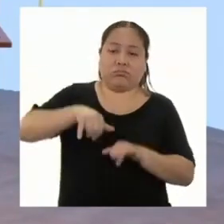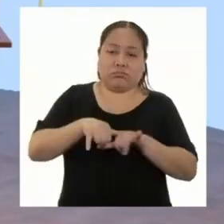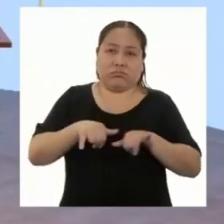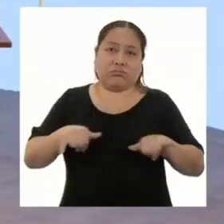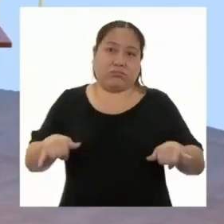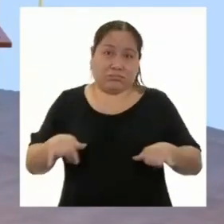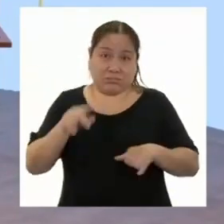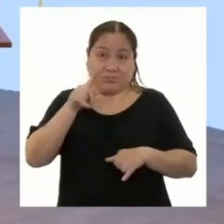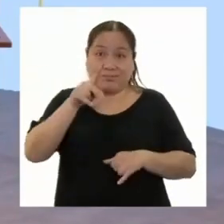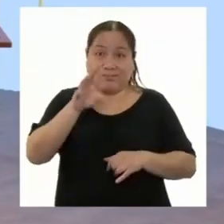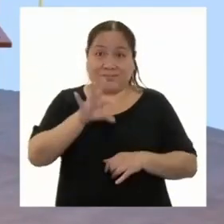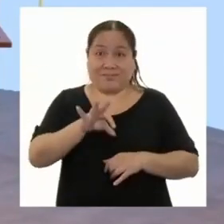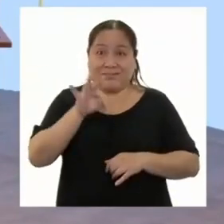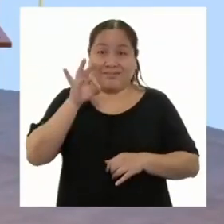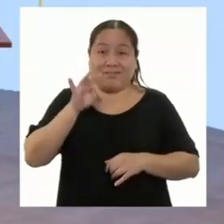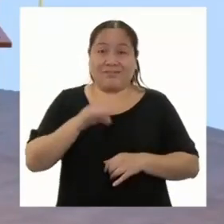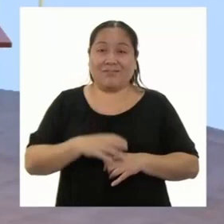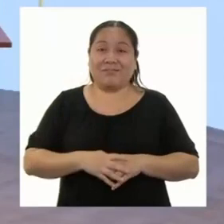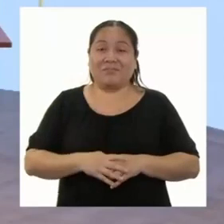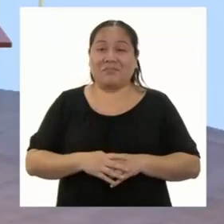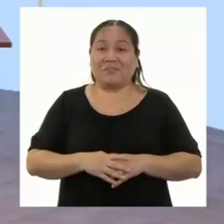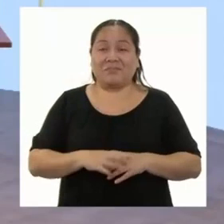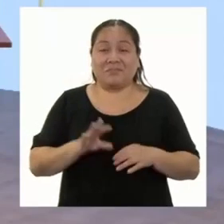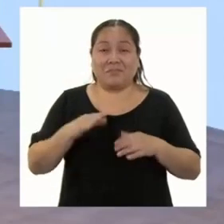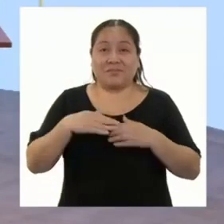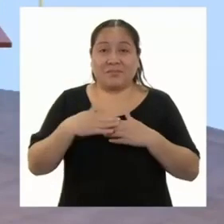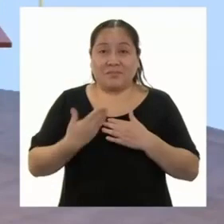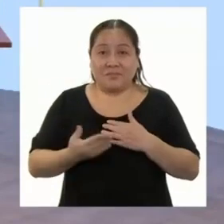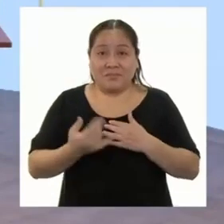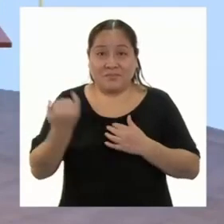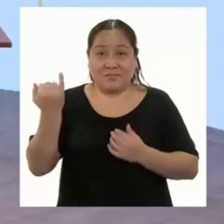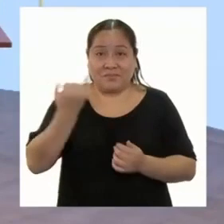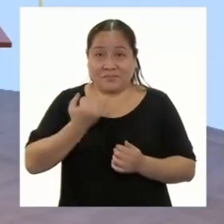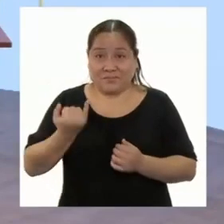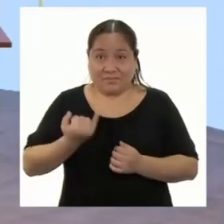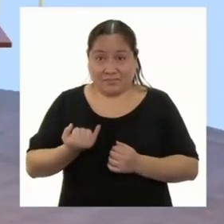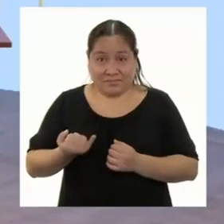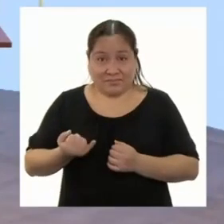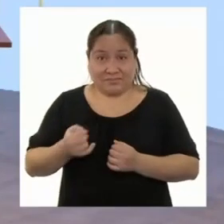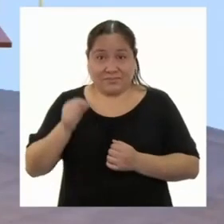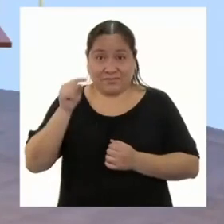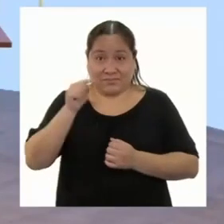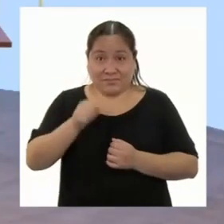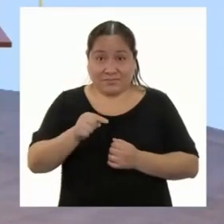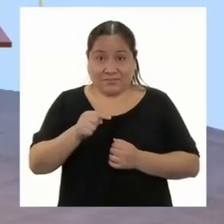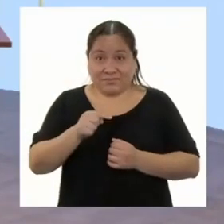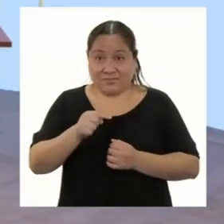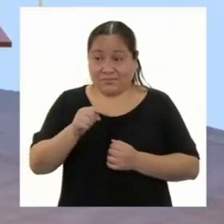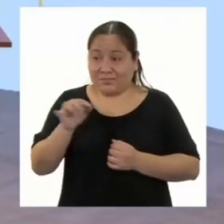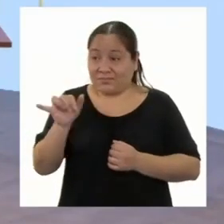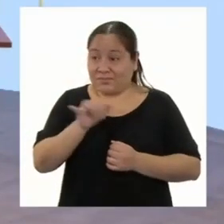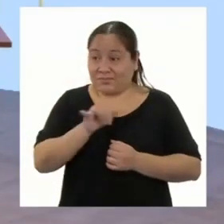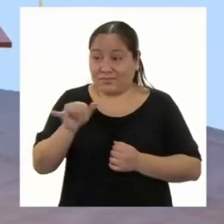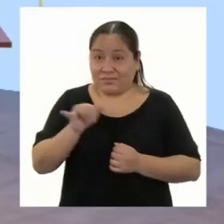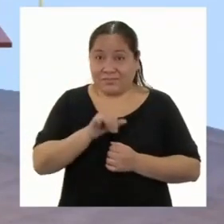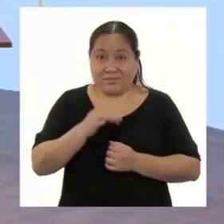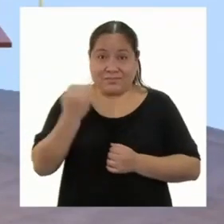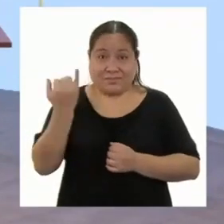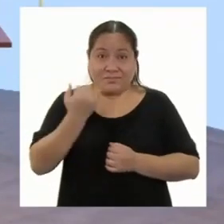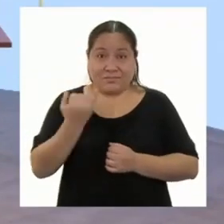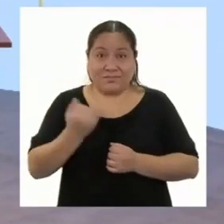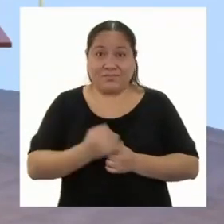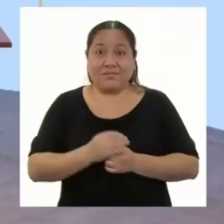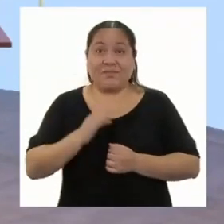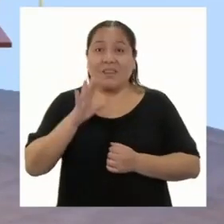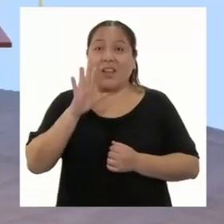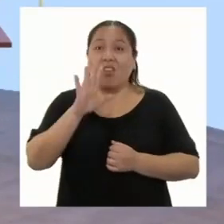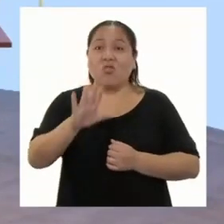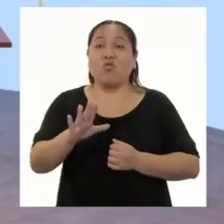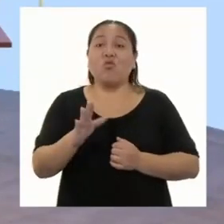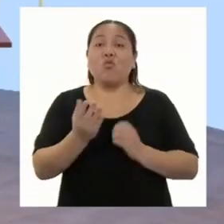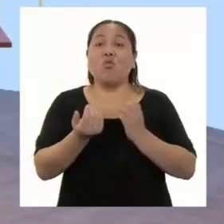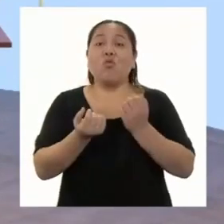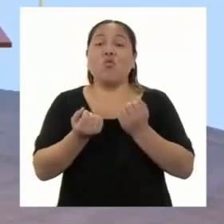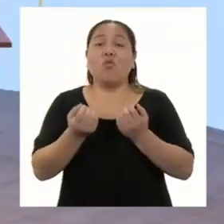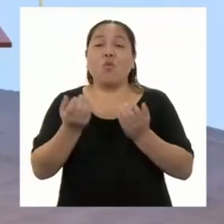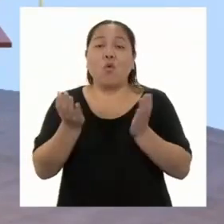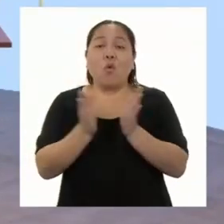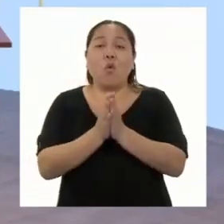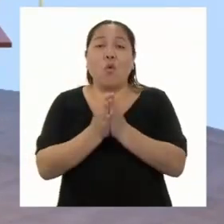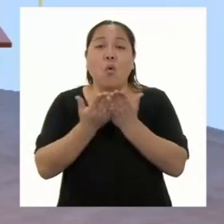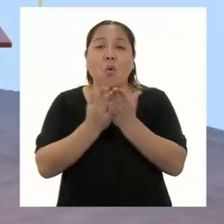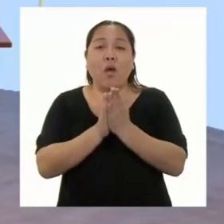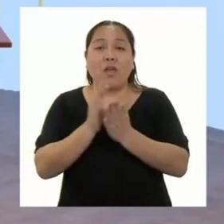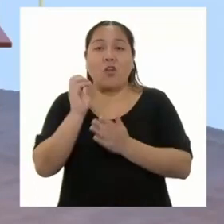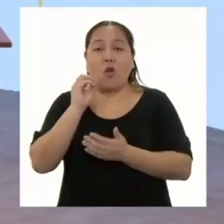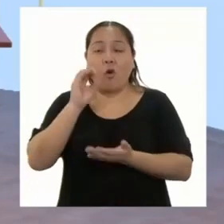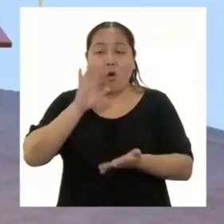hayan elegido y luego dibujen ese mismo objeto en su cuaderno u